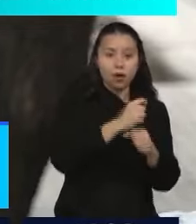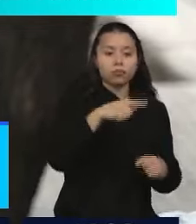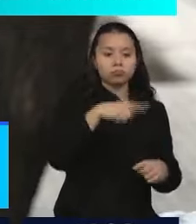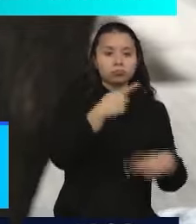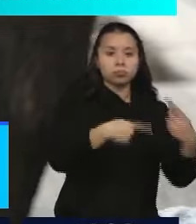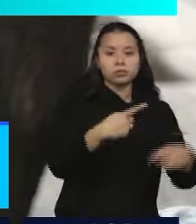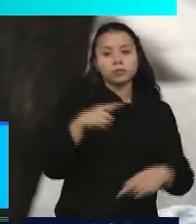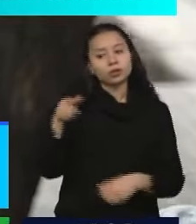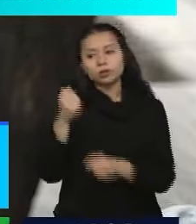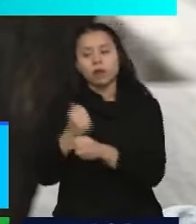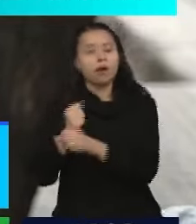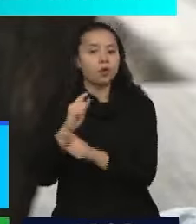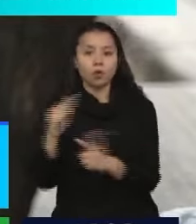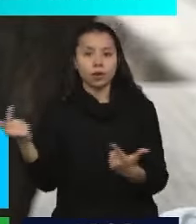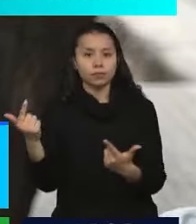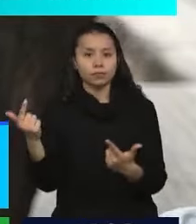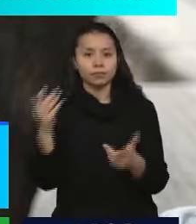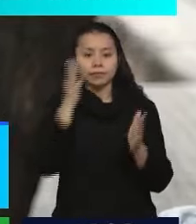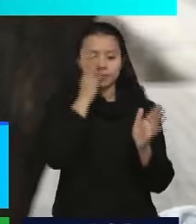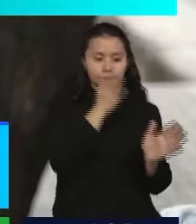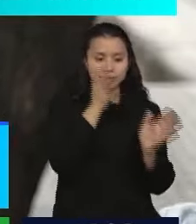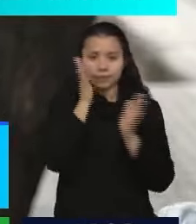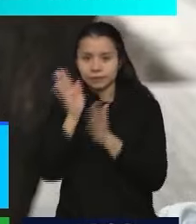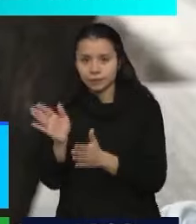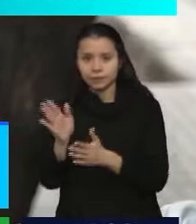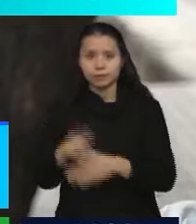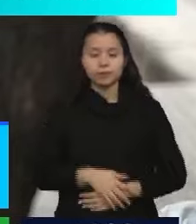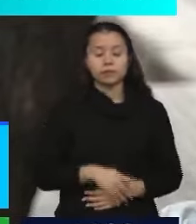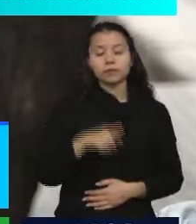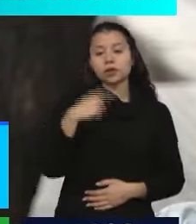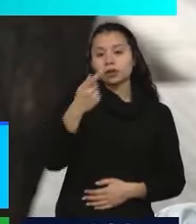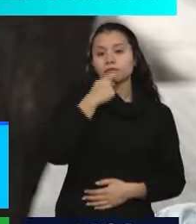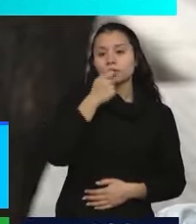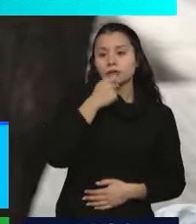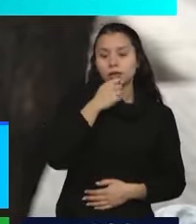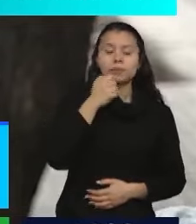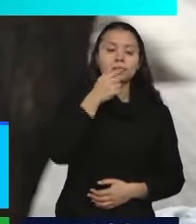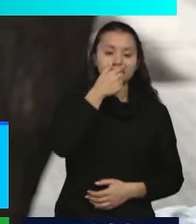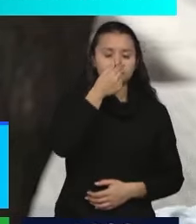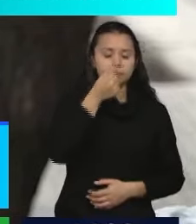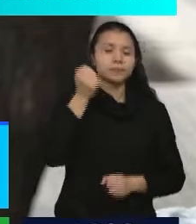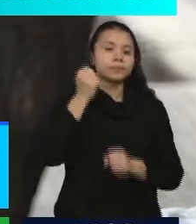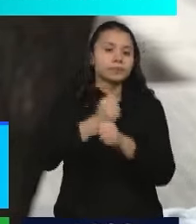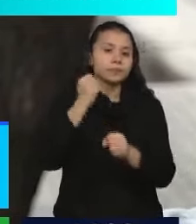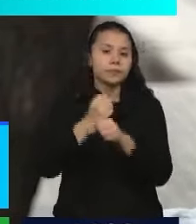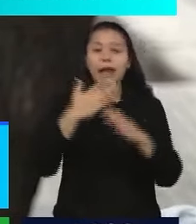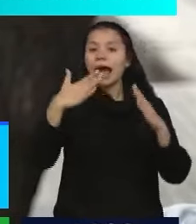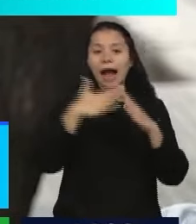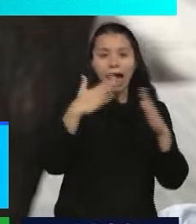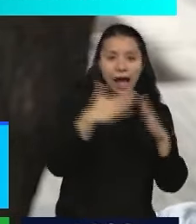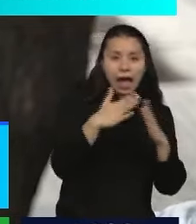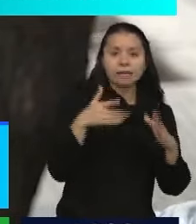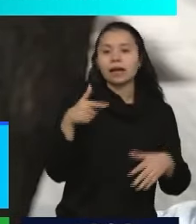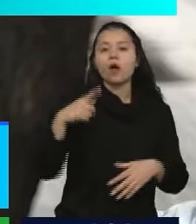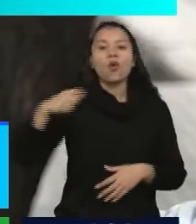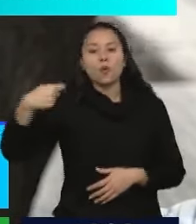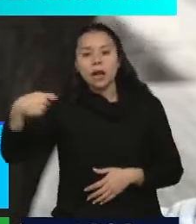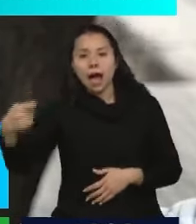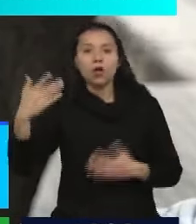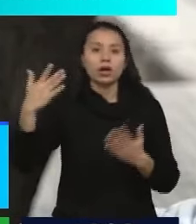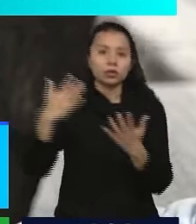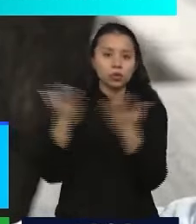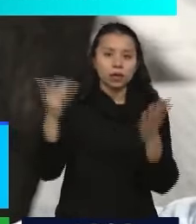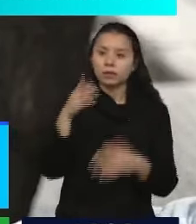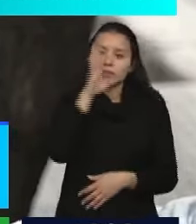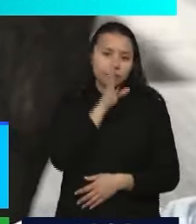que son los que no. Y la población inactiva, es decir, por ejemplo, las amas de casa, los jubilados, los estudiantes, tenían menos paciencia y